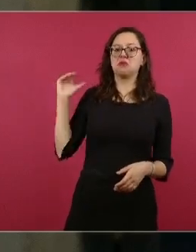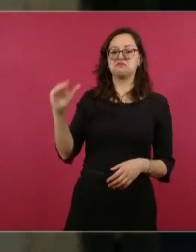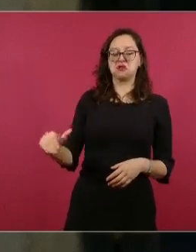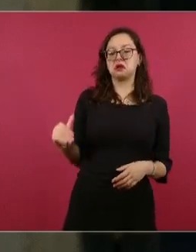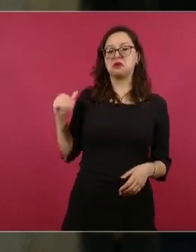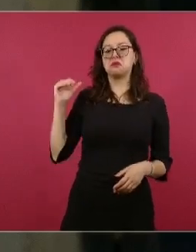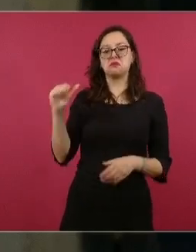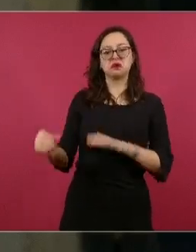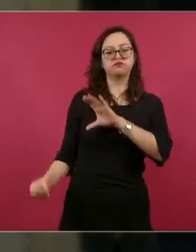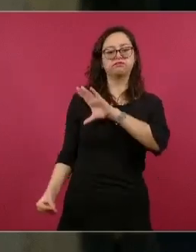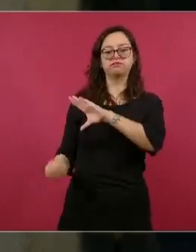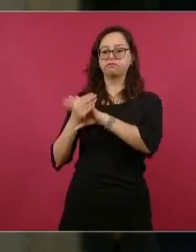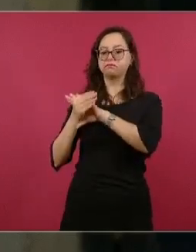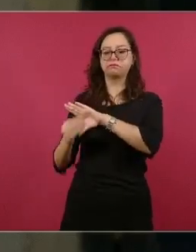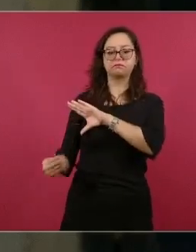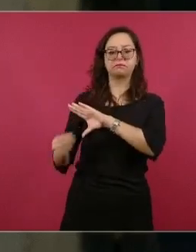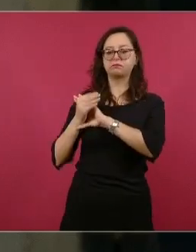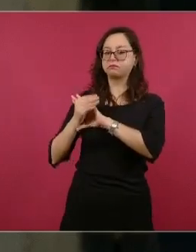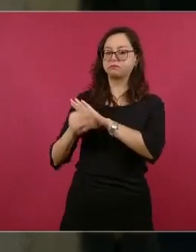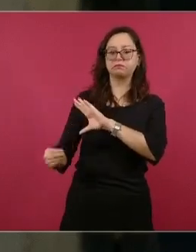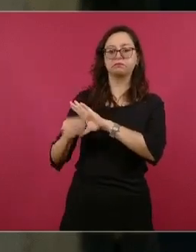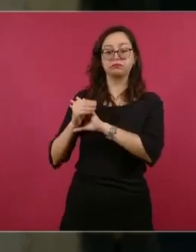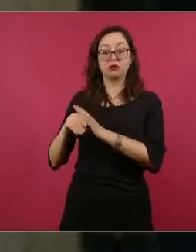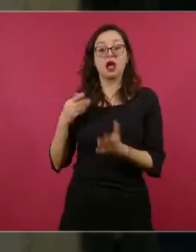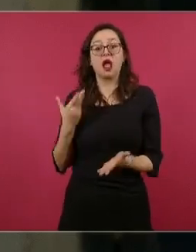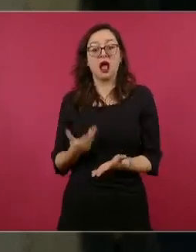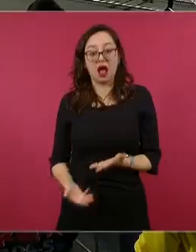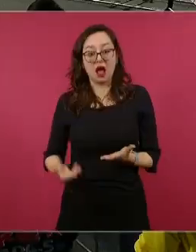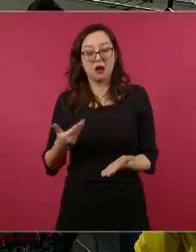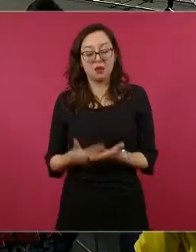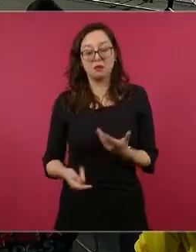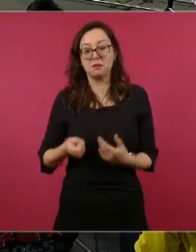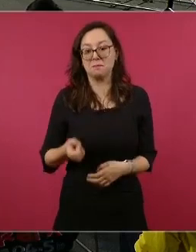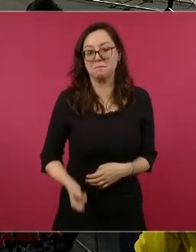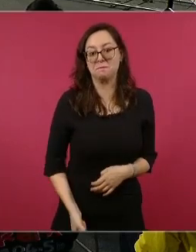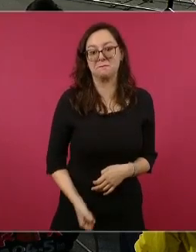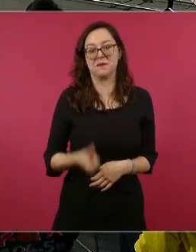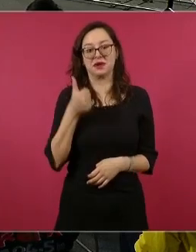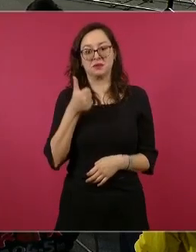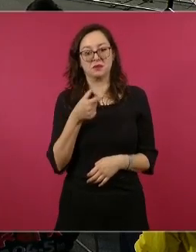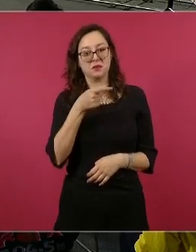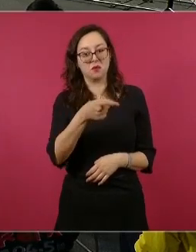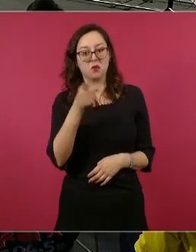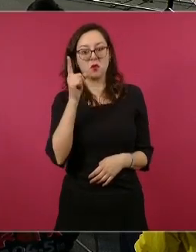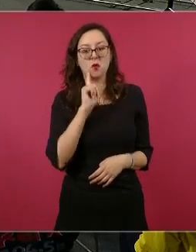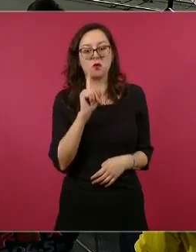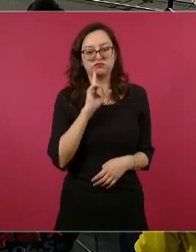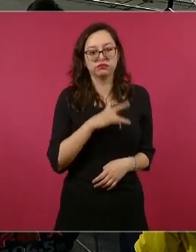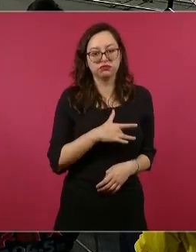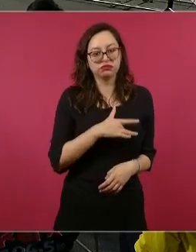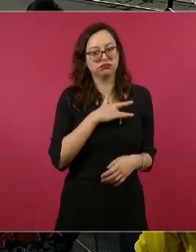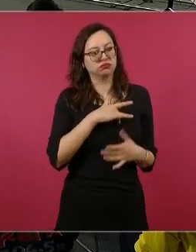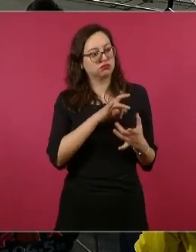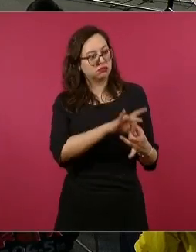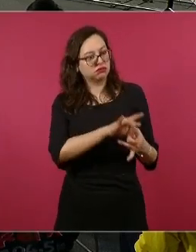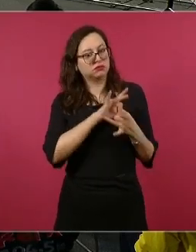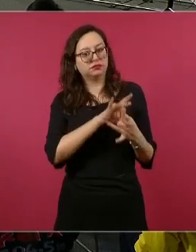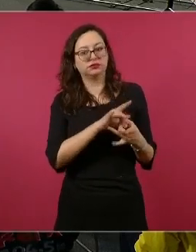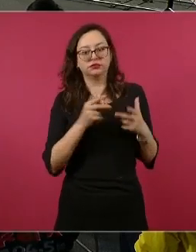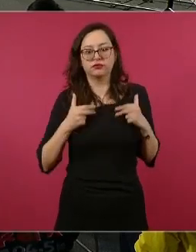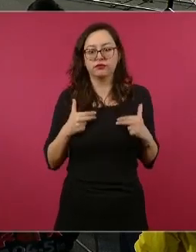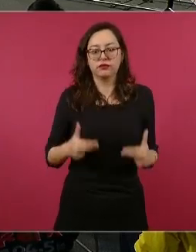administraciones y no habíamos encontrado una gente tan sensible, tan humana y que además